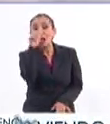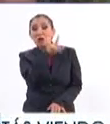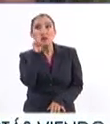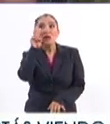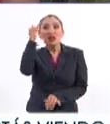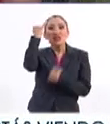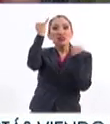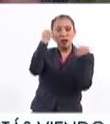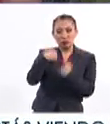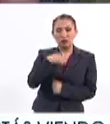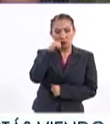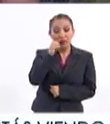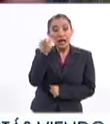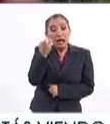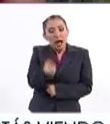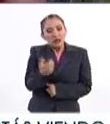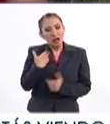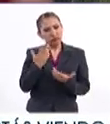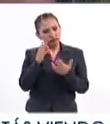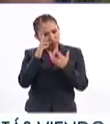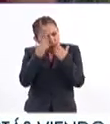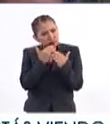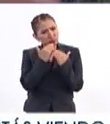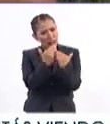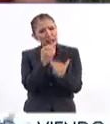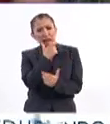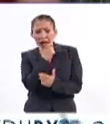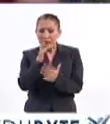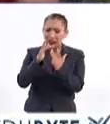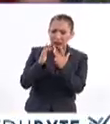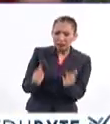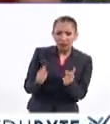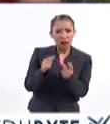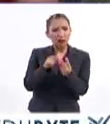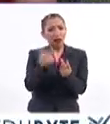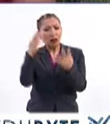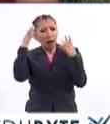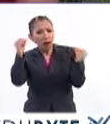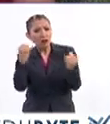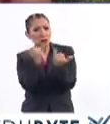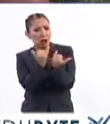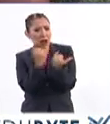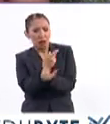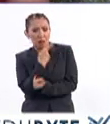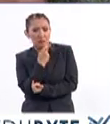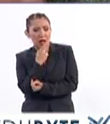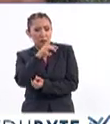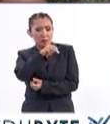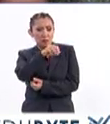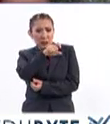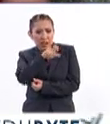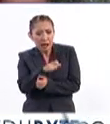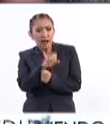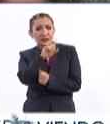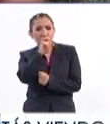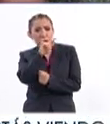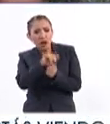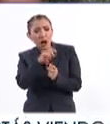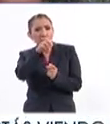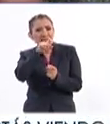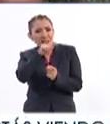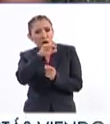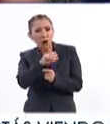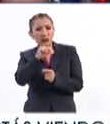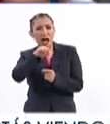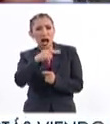el mundo. Yo siempre he dicho, es tan digno hablar inglés, francés, holandés, como hablar mije, zapoteco,